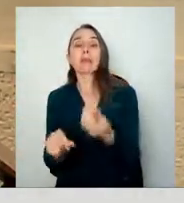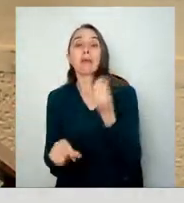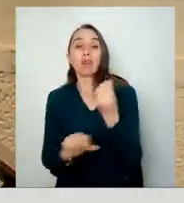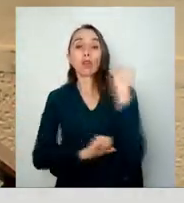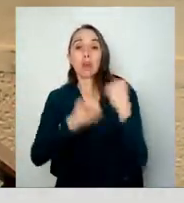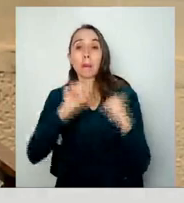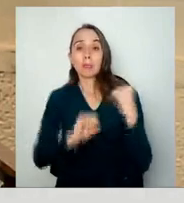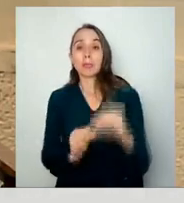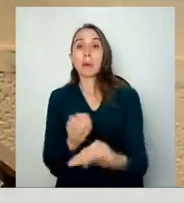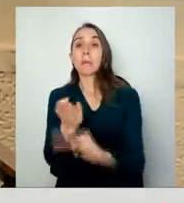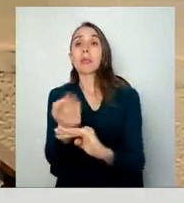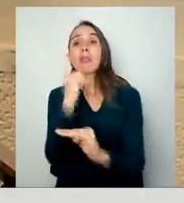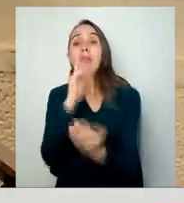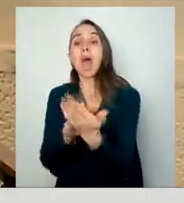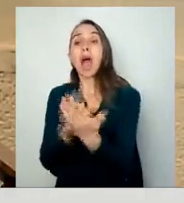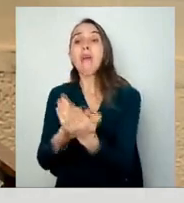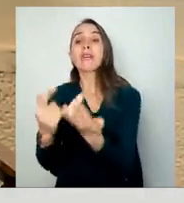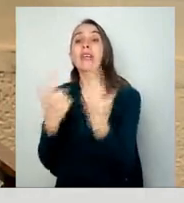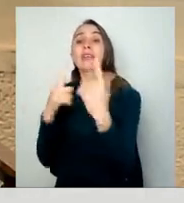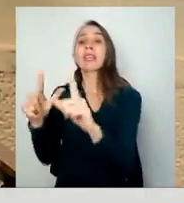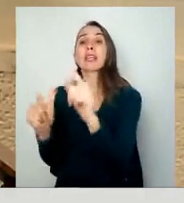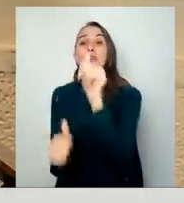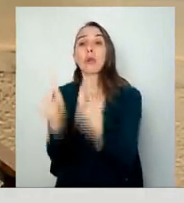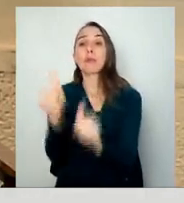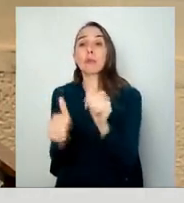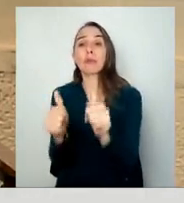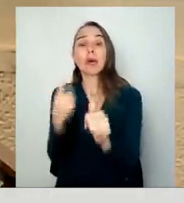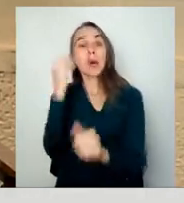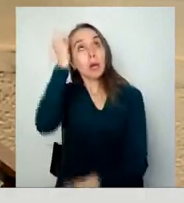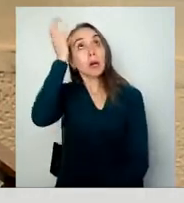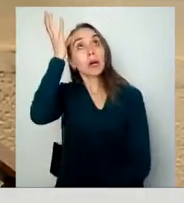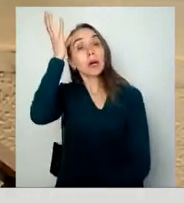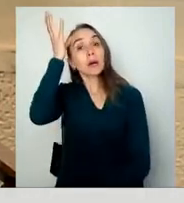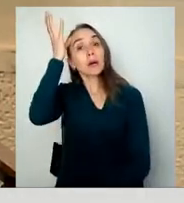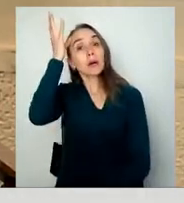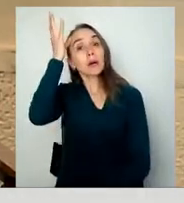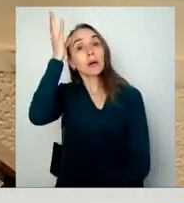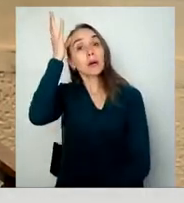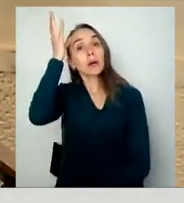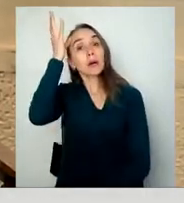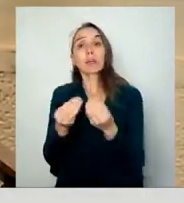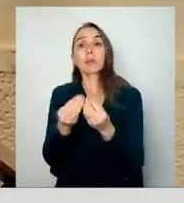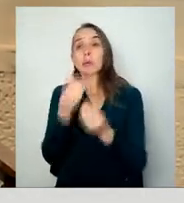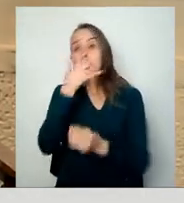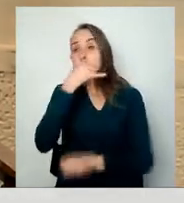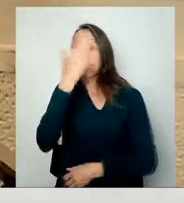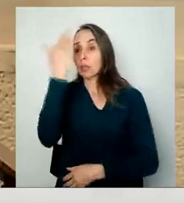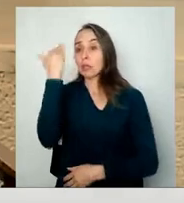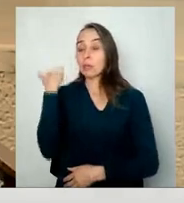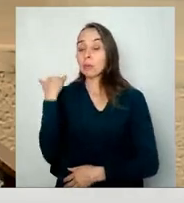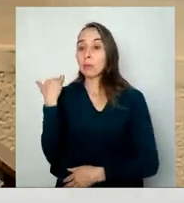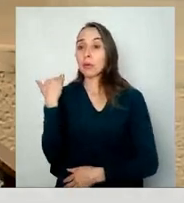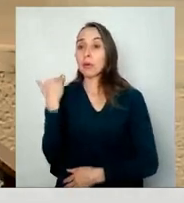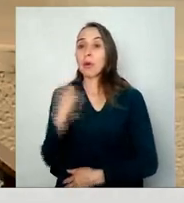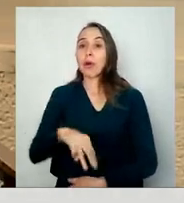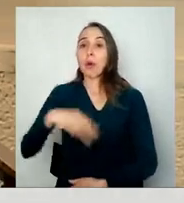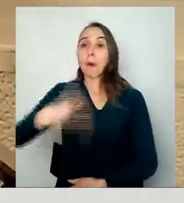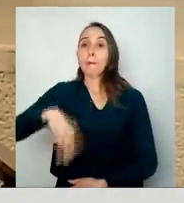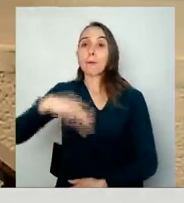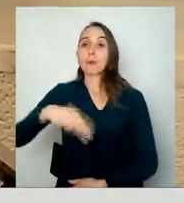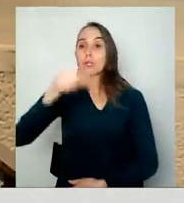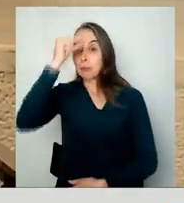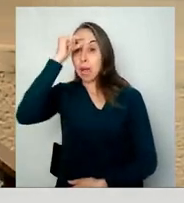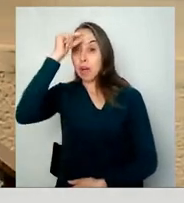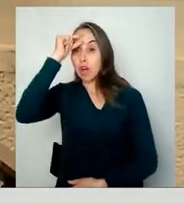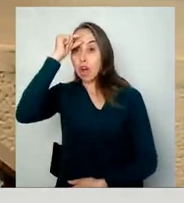el título profesional porque se me viene a la memoria lo que ocurrió hace algún tiempo atrás en la municipalidad de Coronel que